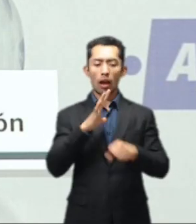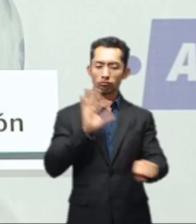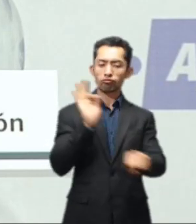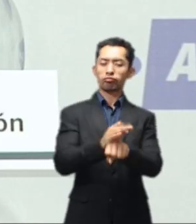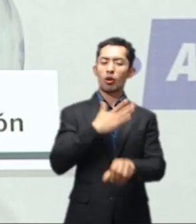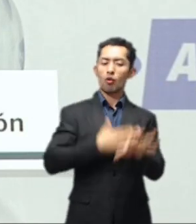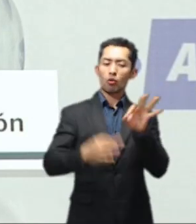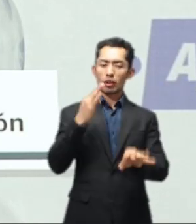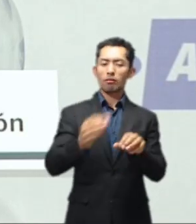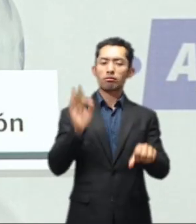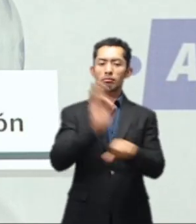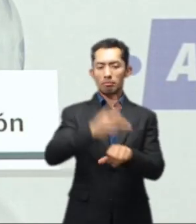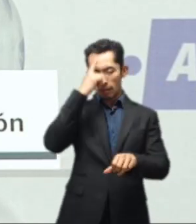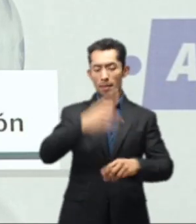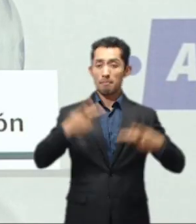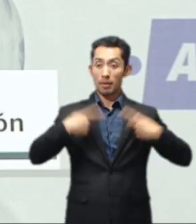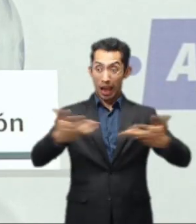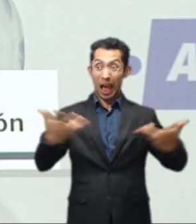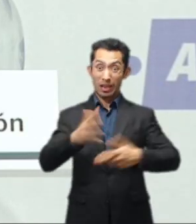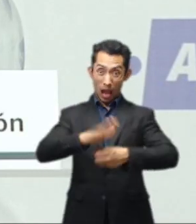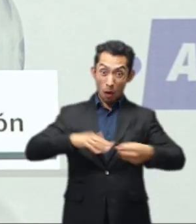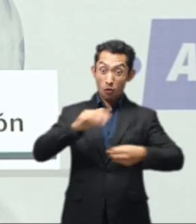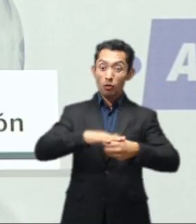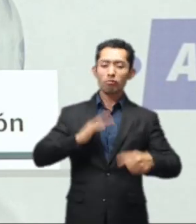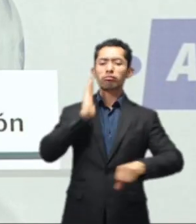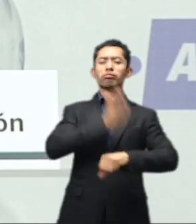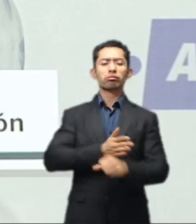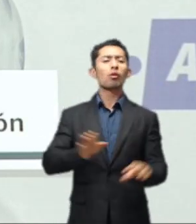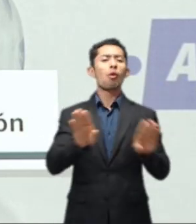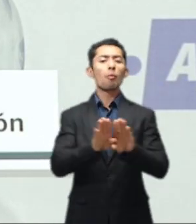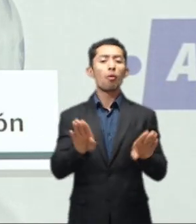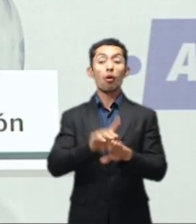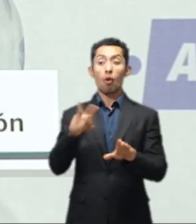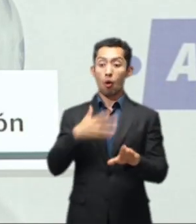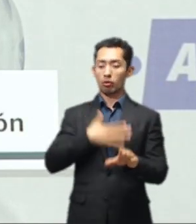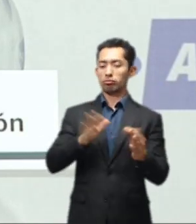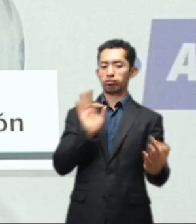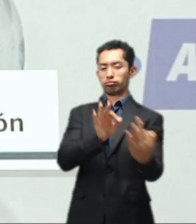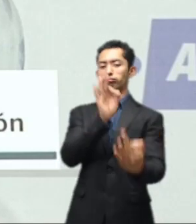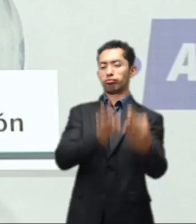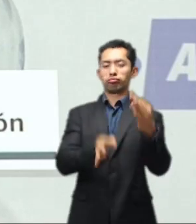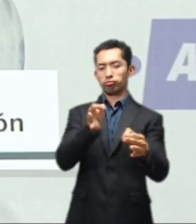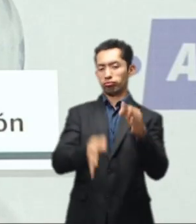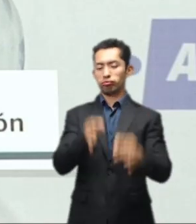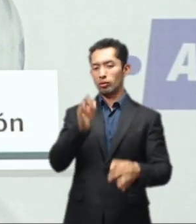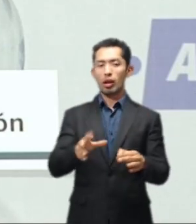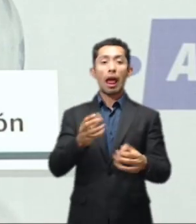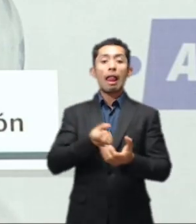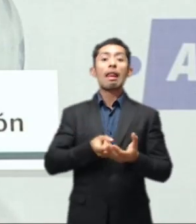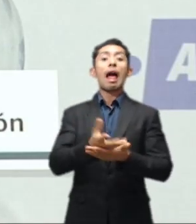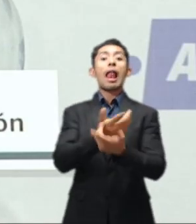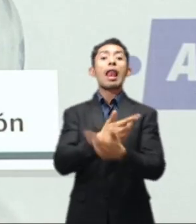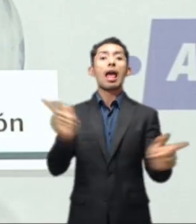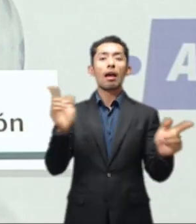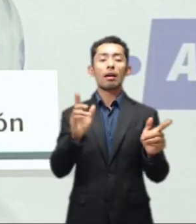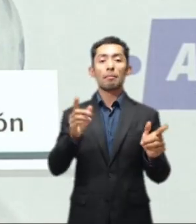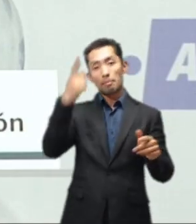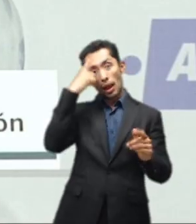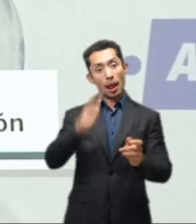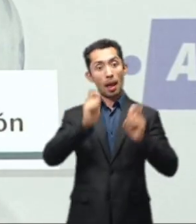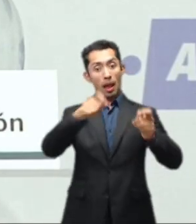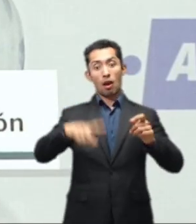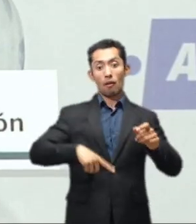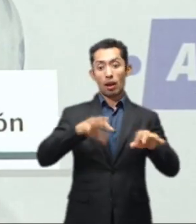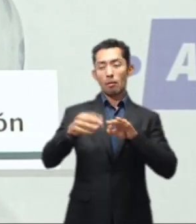Justicia para castigar a los que cometan estos actos y paguen por sus acciones y no sean liberados por un puesto o por una